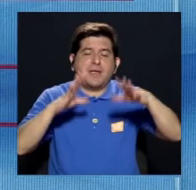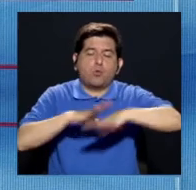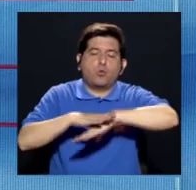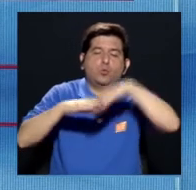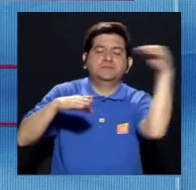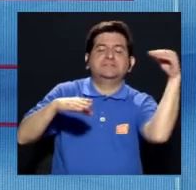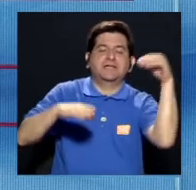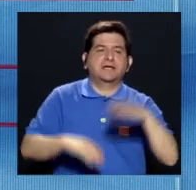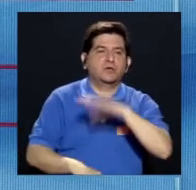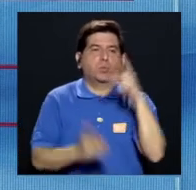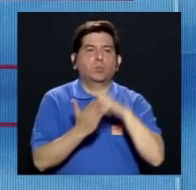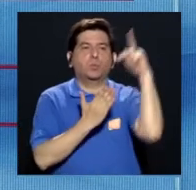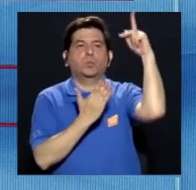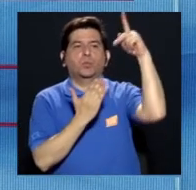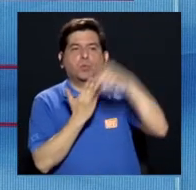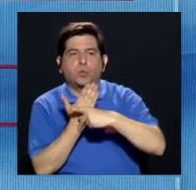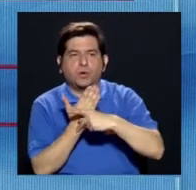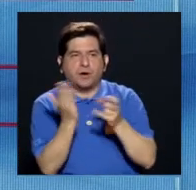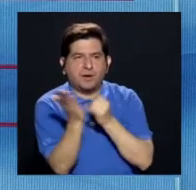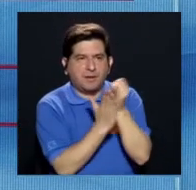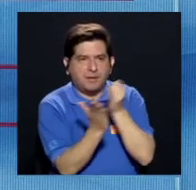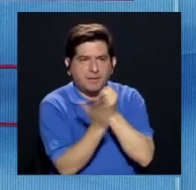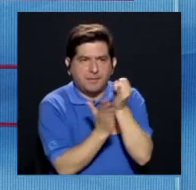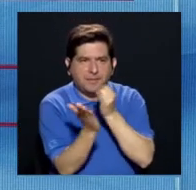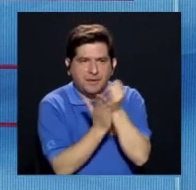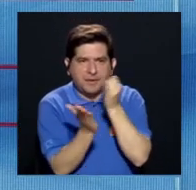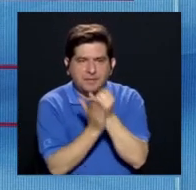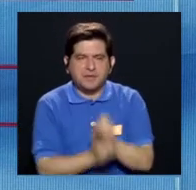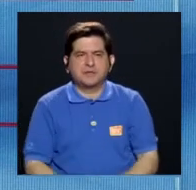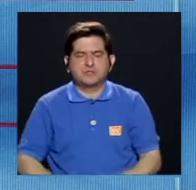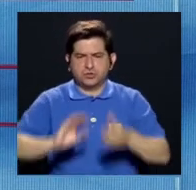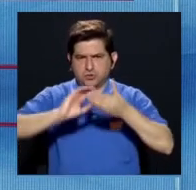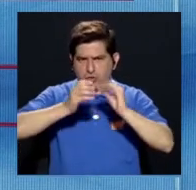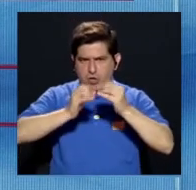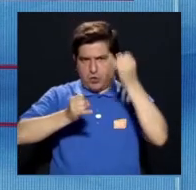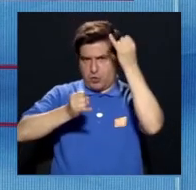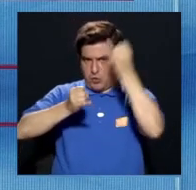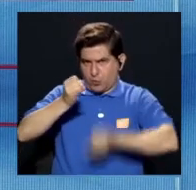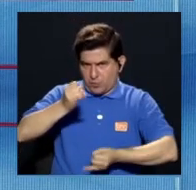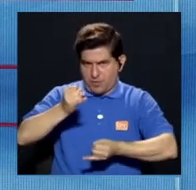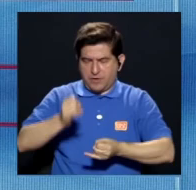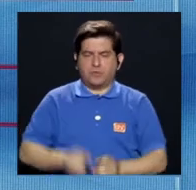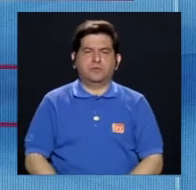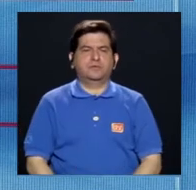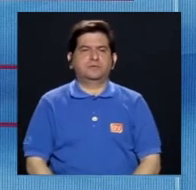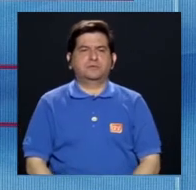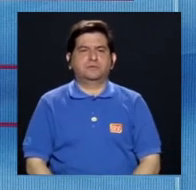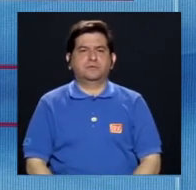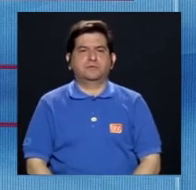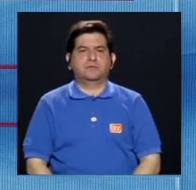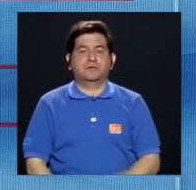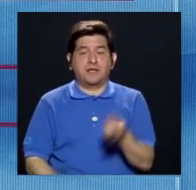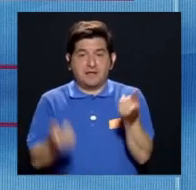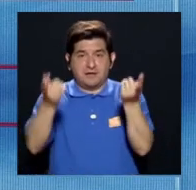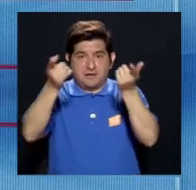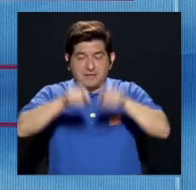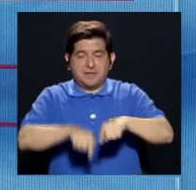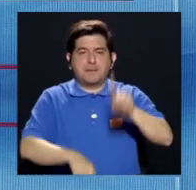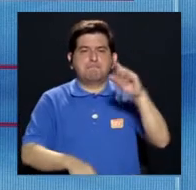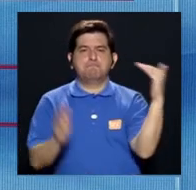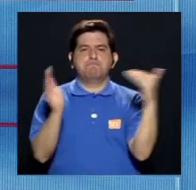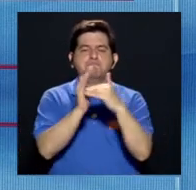externo y los programas de investigación, tenemos una cantidad que alcanza